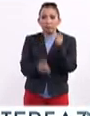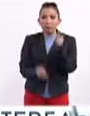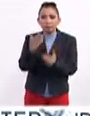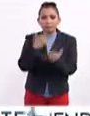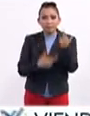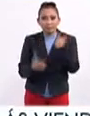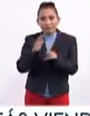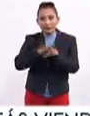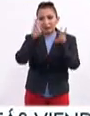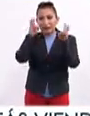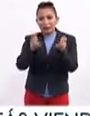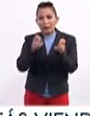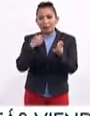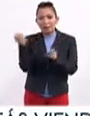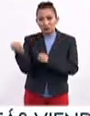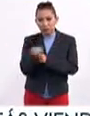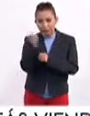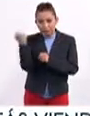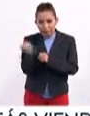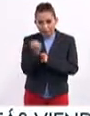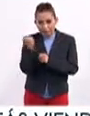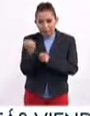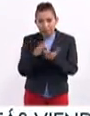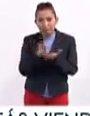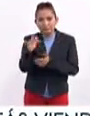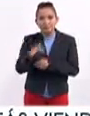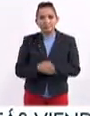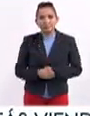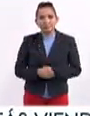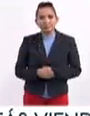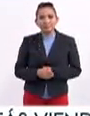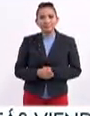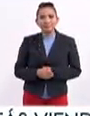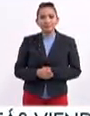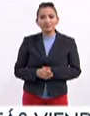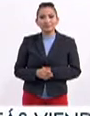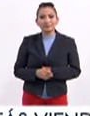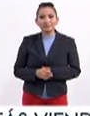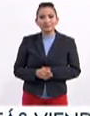pausa. Regresamos con más temas. Todo el éxito. Suerte. Muchas gracias. Gracias. Regresamos.